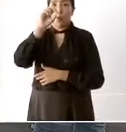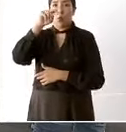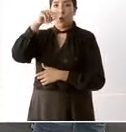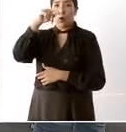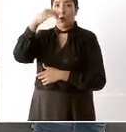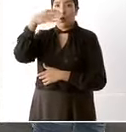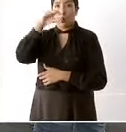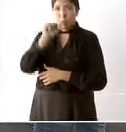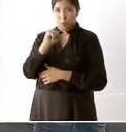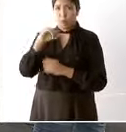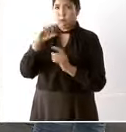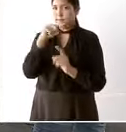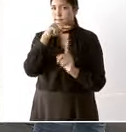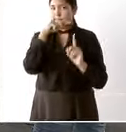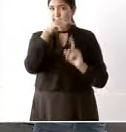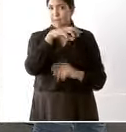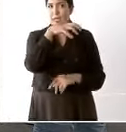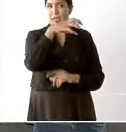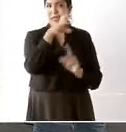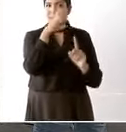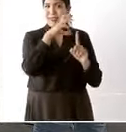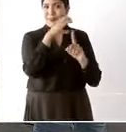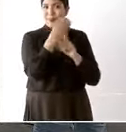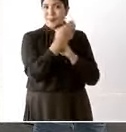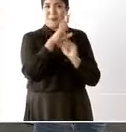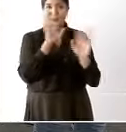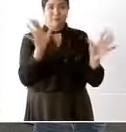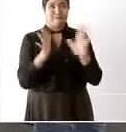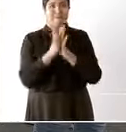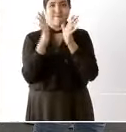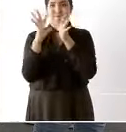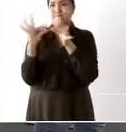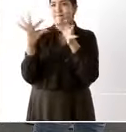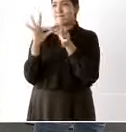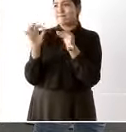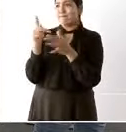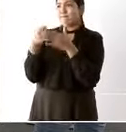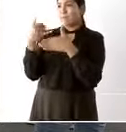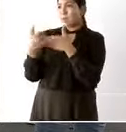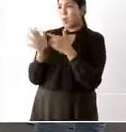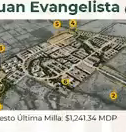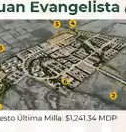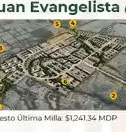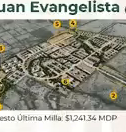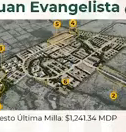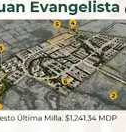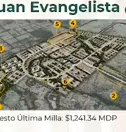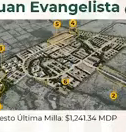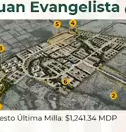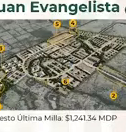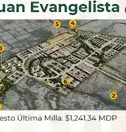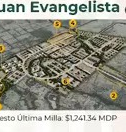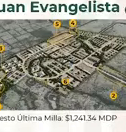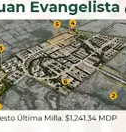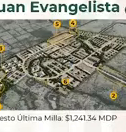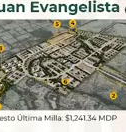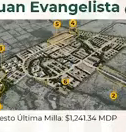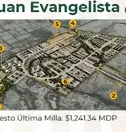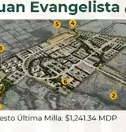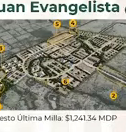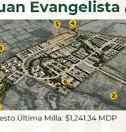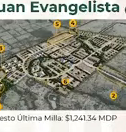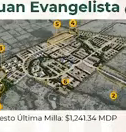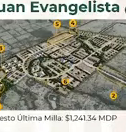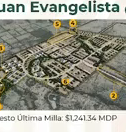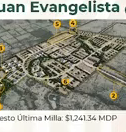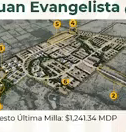la ubicación y están haciendo, en el caso aquí ya hicieron el proyecto ejecutivo de este, falta de algunos otros para que ya tengamos cómo vamos a